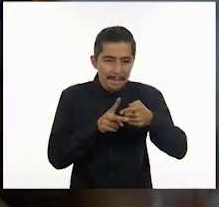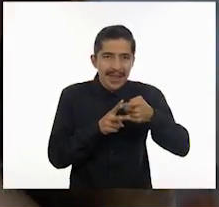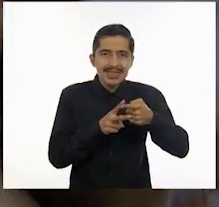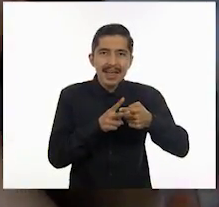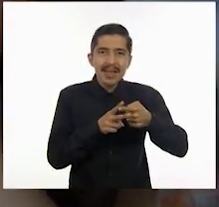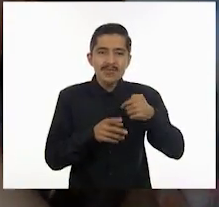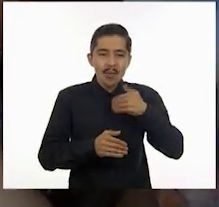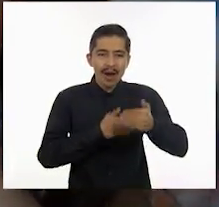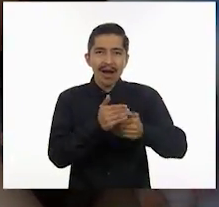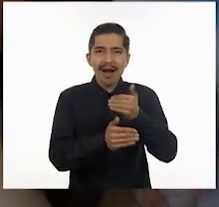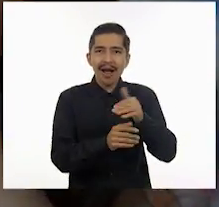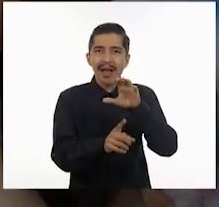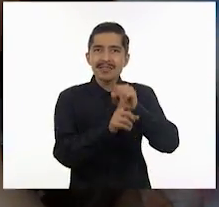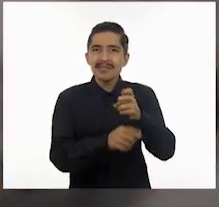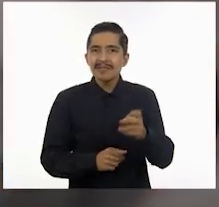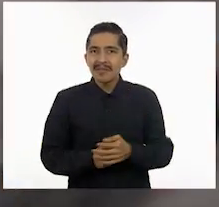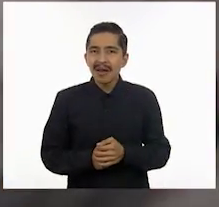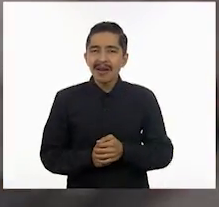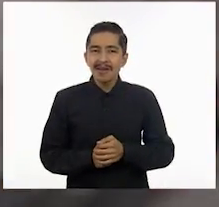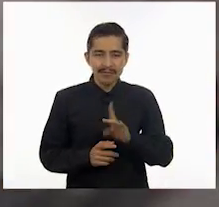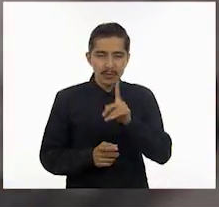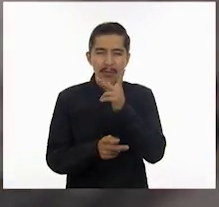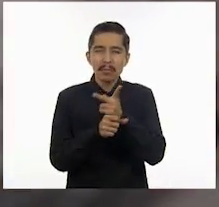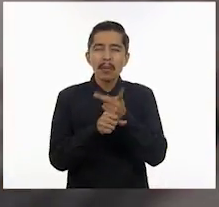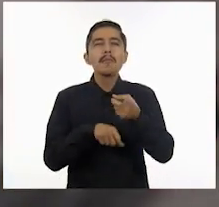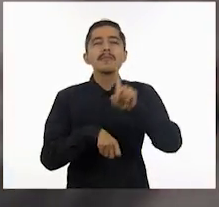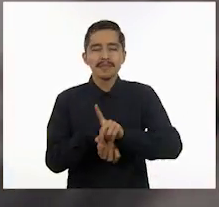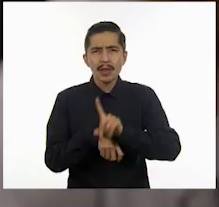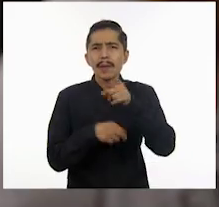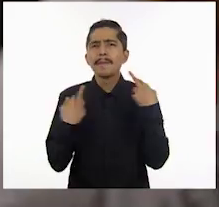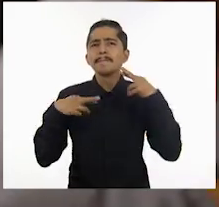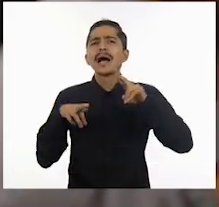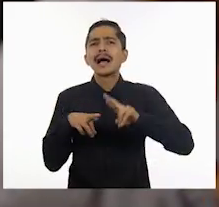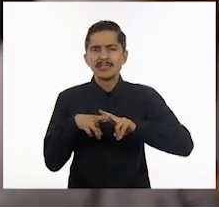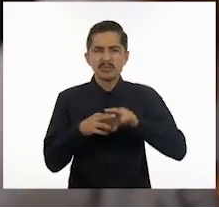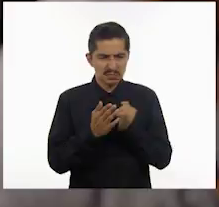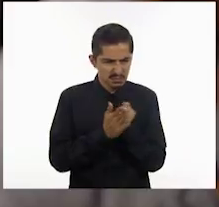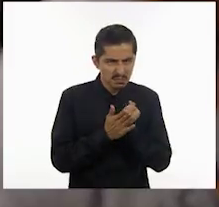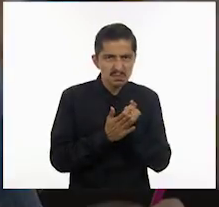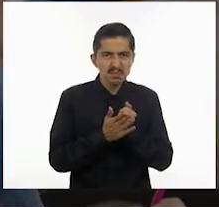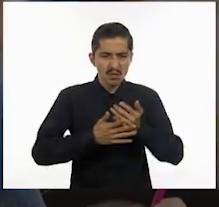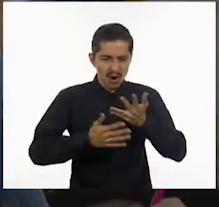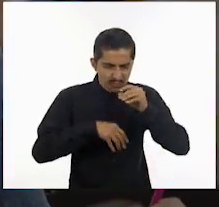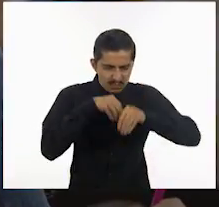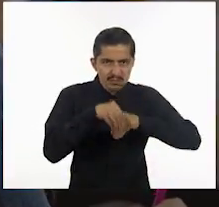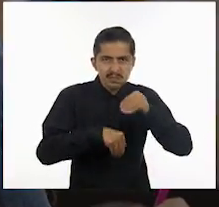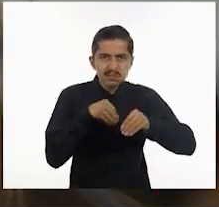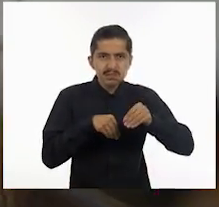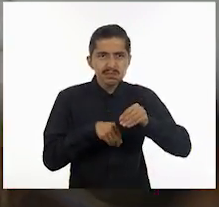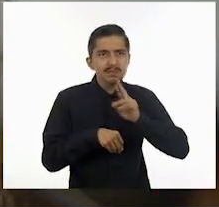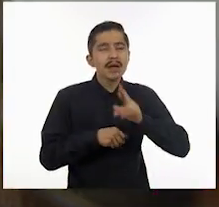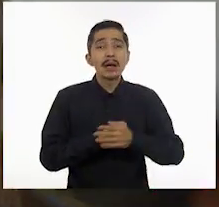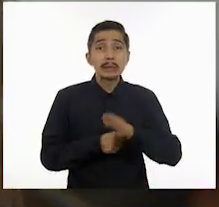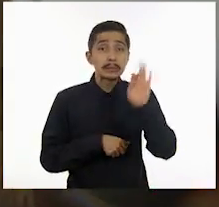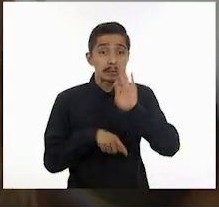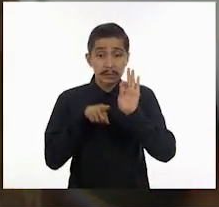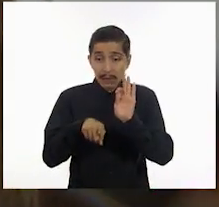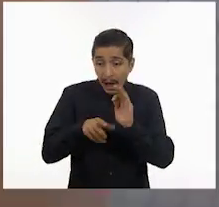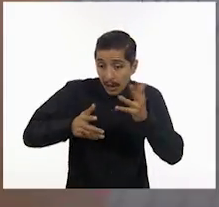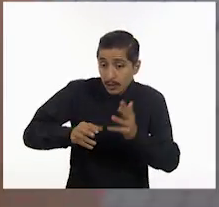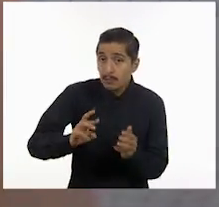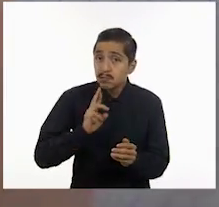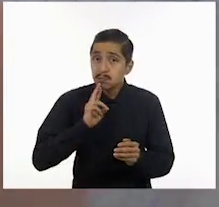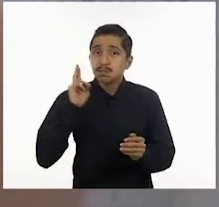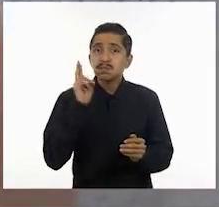de mi camino. Un día en la preparatoria, un maestro nos retó a resolver un algoritmo y nos dijo, si alguien lo puede